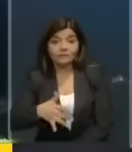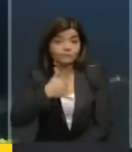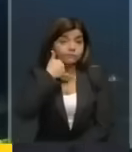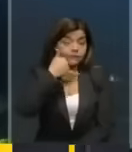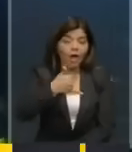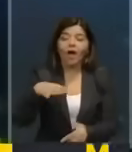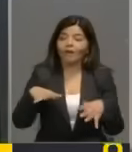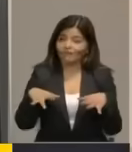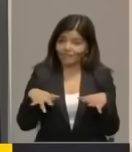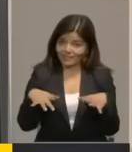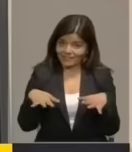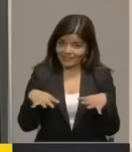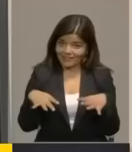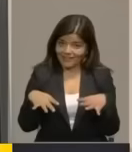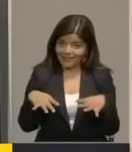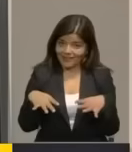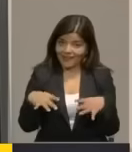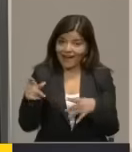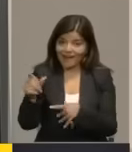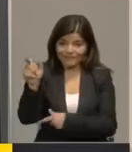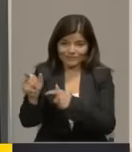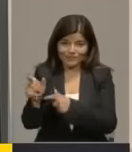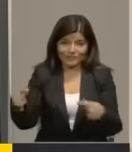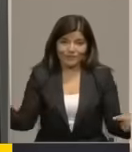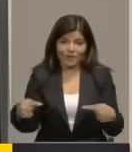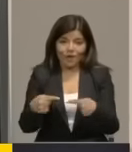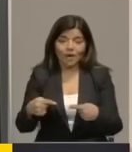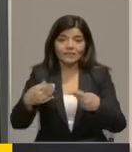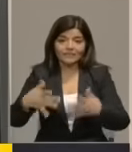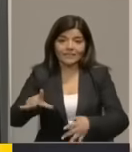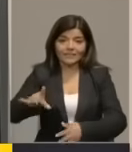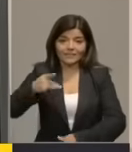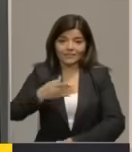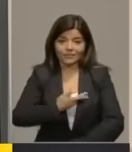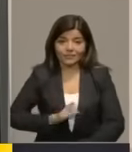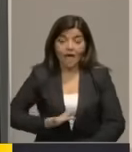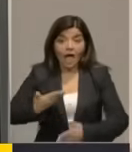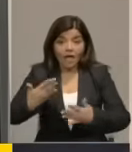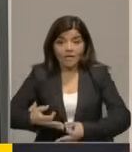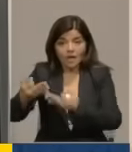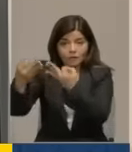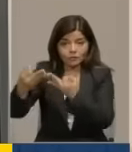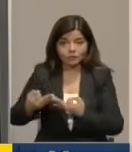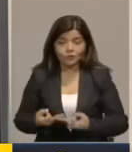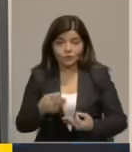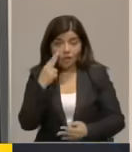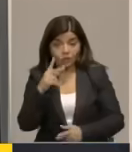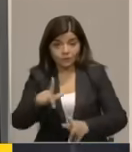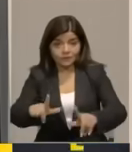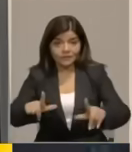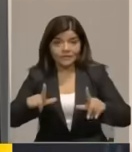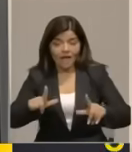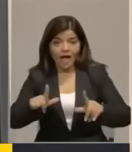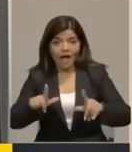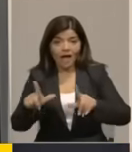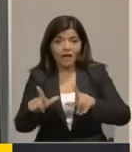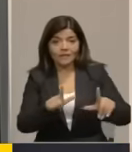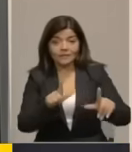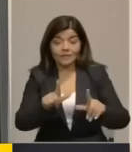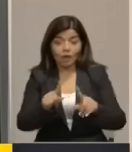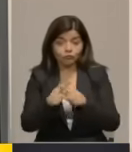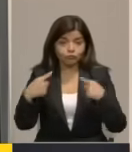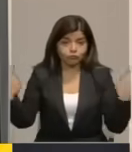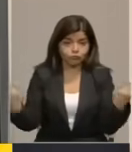Sí, para felicitarlo. No, sí fue una cuestión absolutamente inédita. Tenemos los resultados allí en pantalla. Estamos además con una completa cobertura de lo que